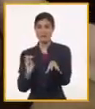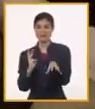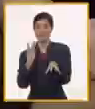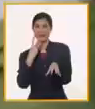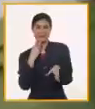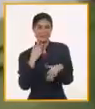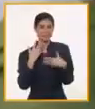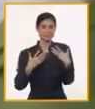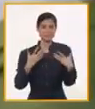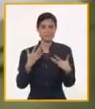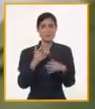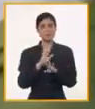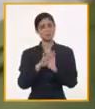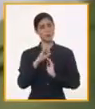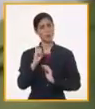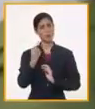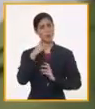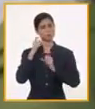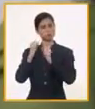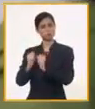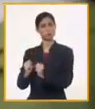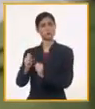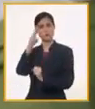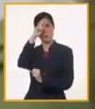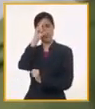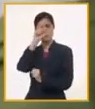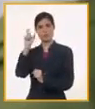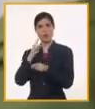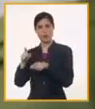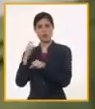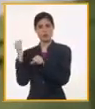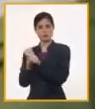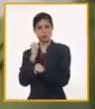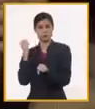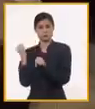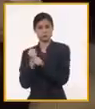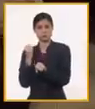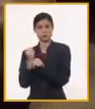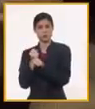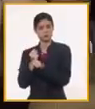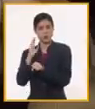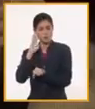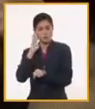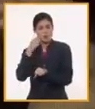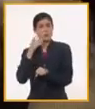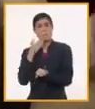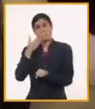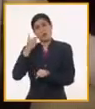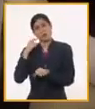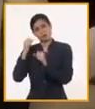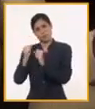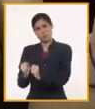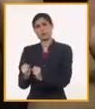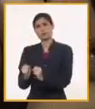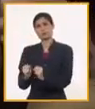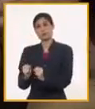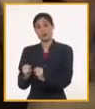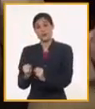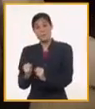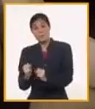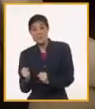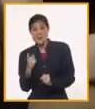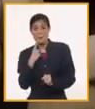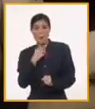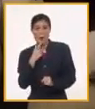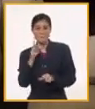caso preferían estar en un lugar aunque trabajaran más, pero bueno, estaban ahí. Además, a los médicos siempre les gustaba. Al que era médico de verdad les gustaba